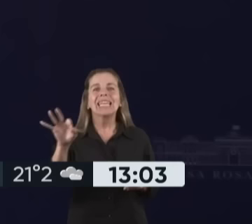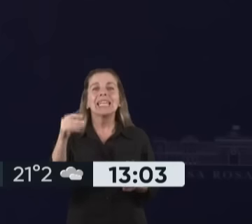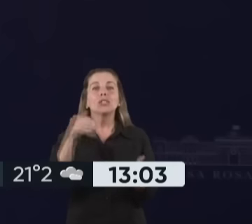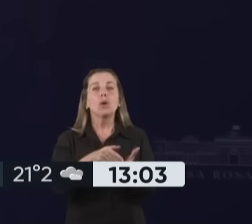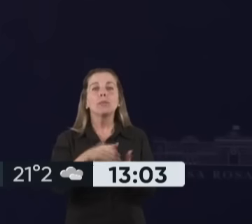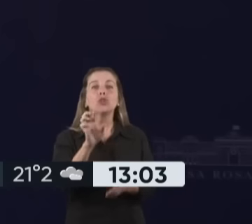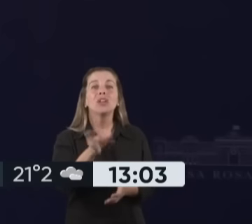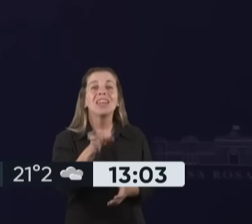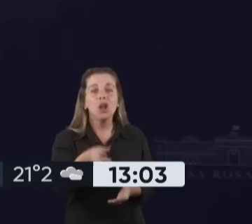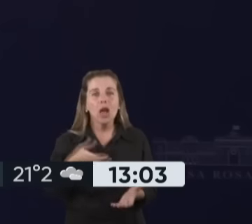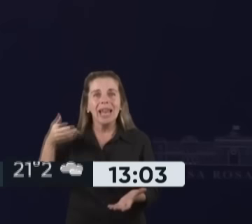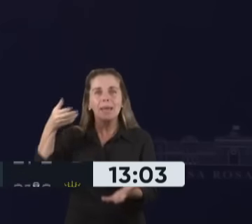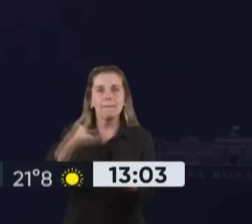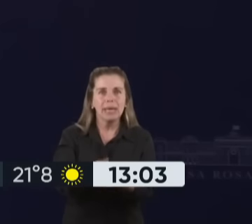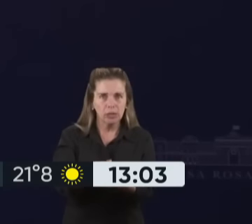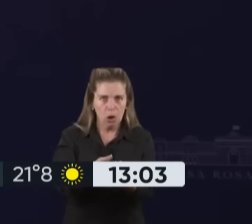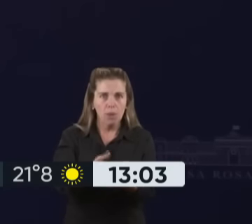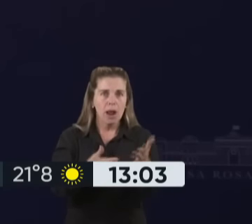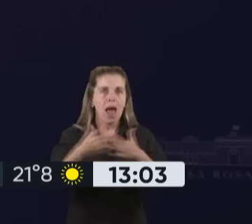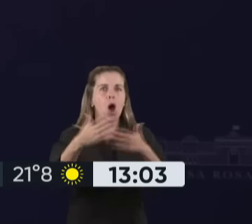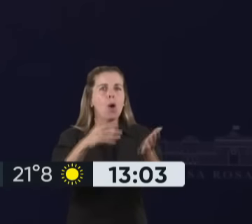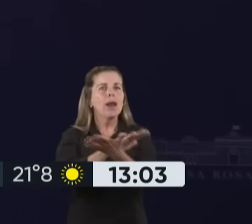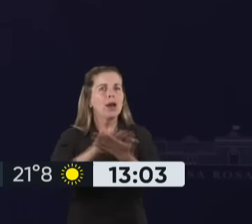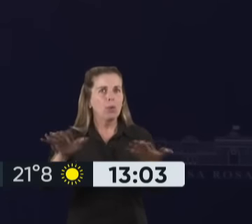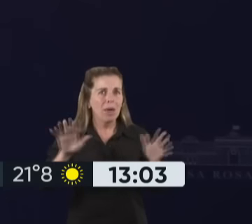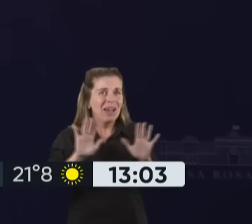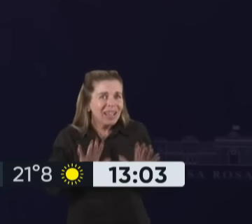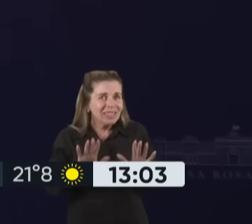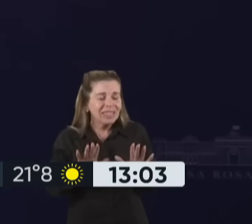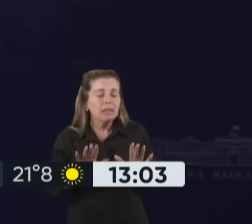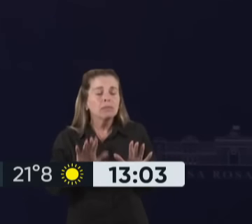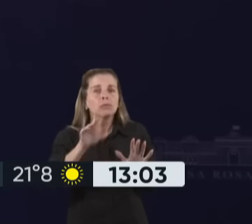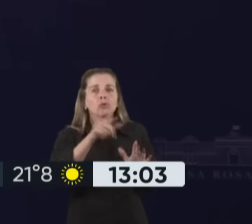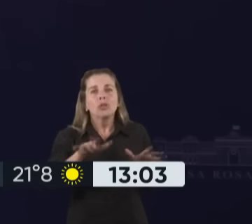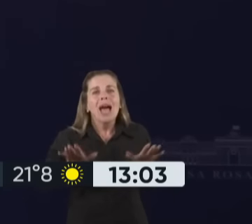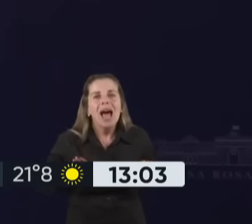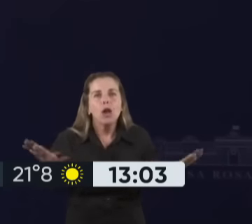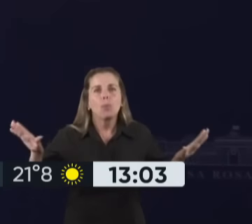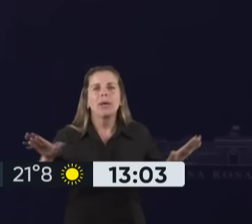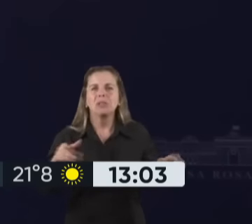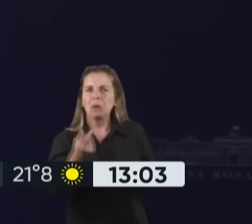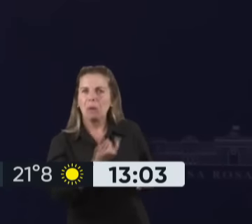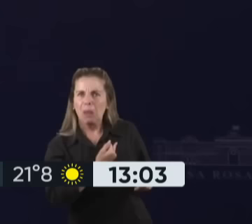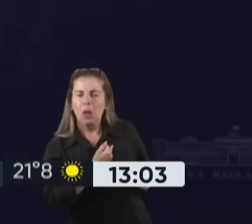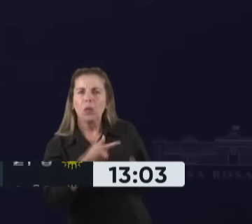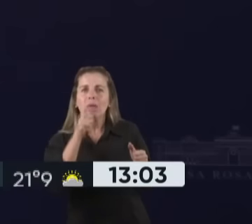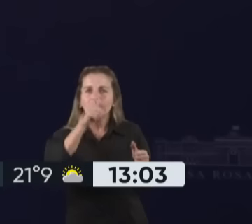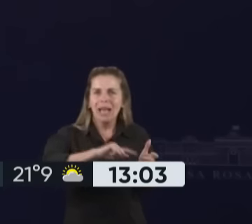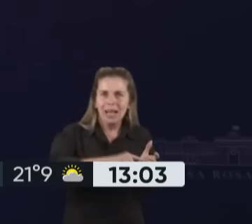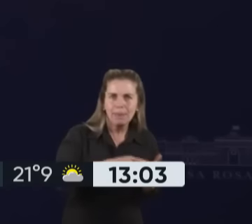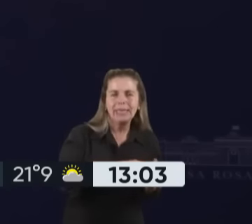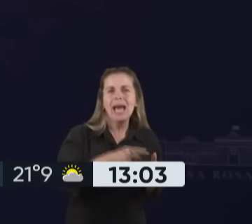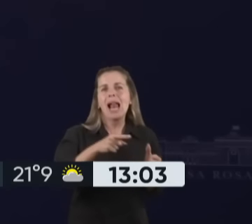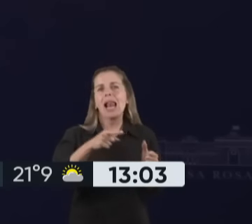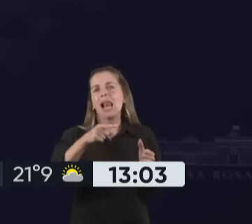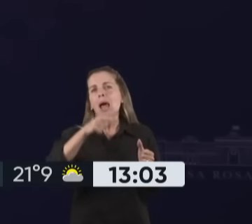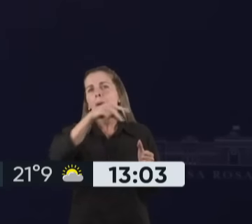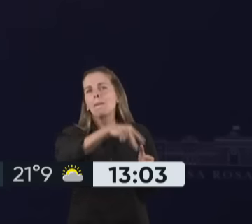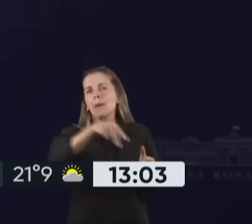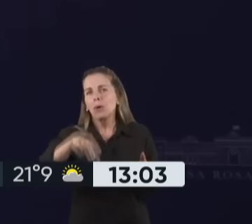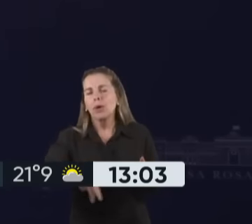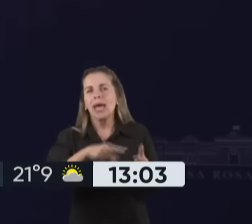dólares. De esta manera, los aeropuertos que se van a modernizar son los siguientes: Aeroparque, Río Grande, Río Gallegos,